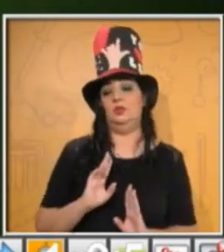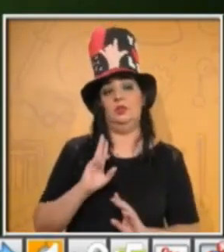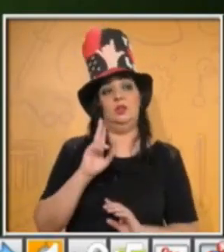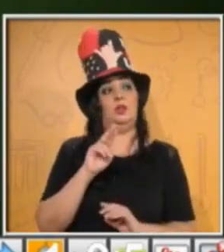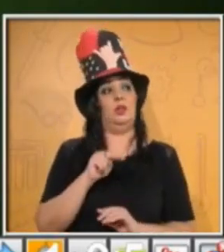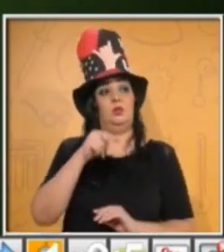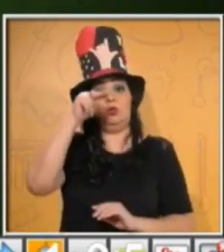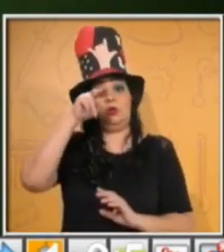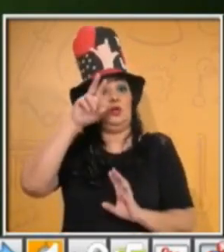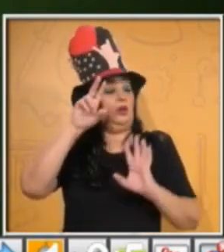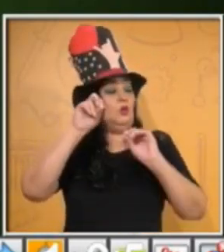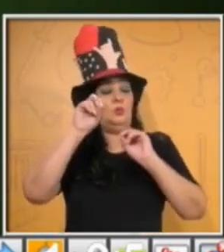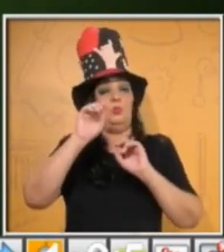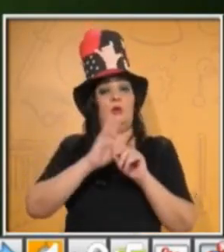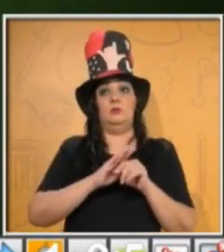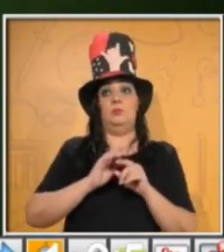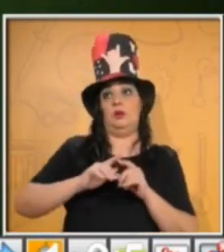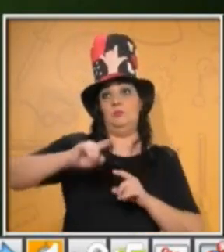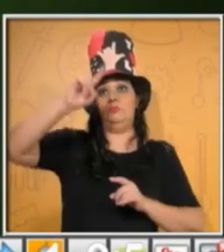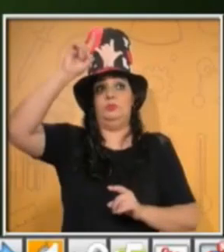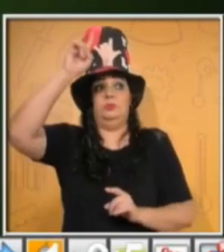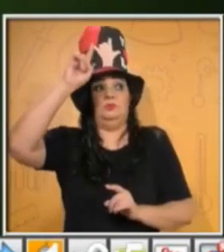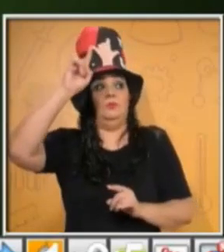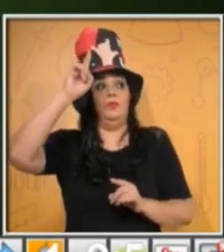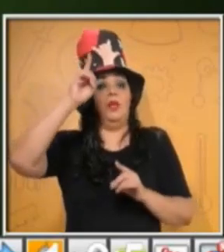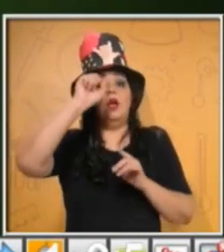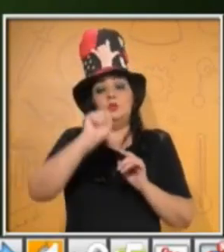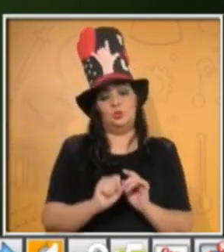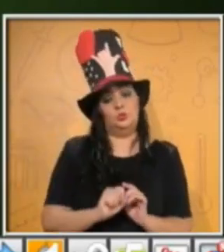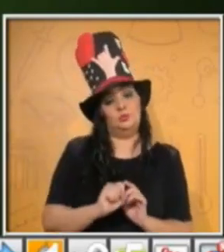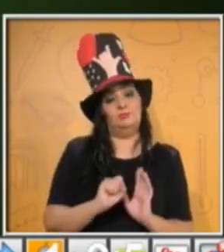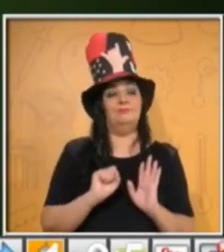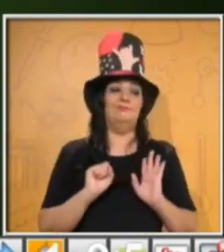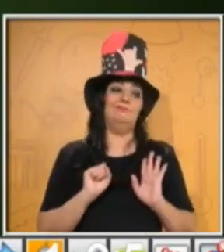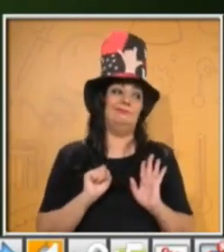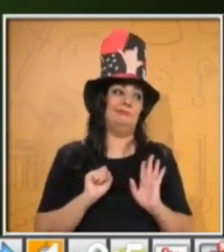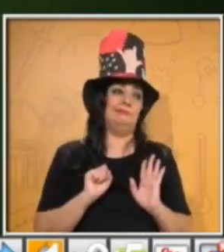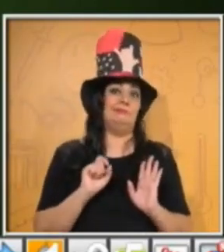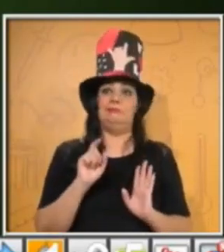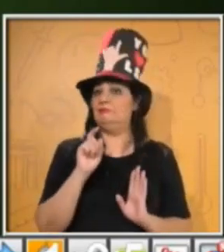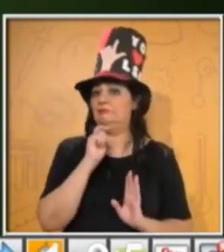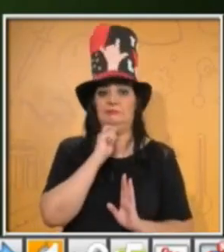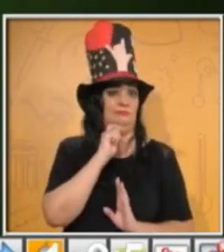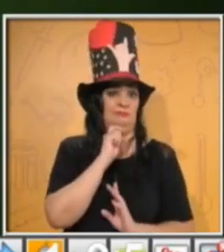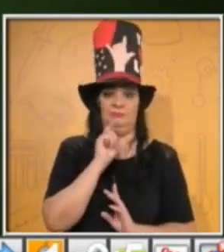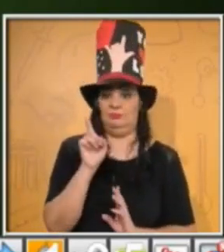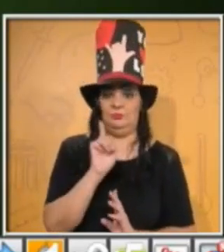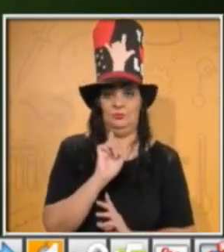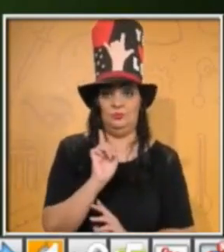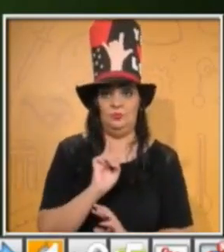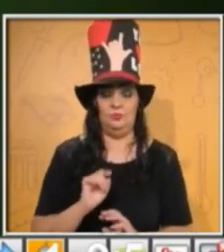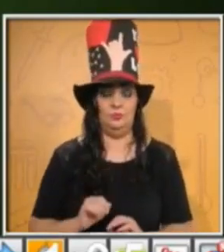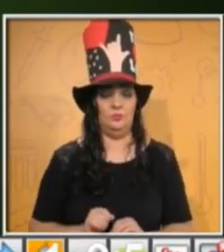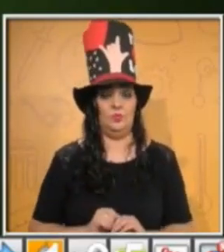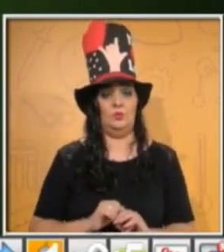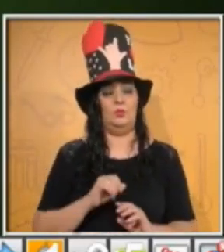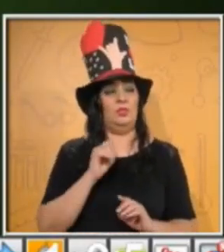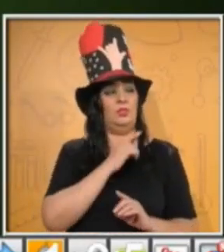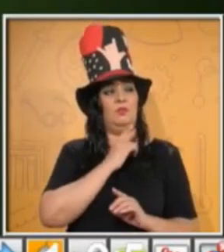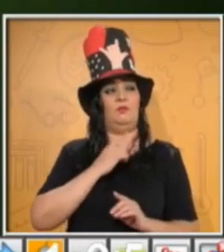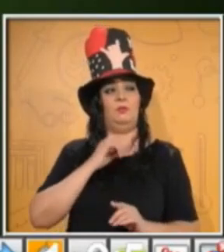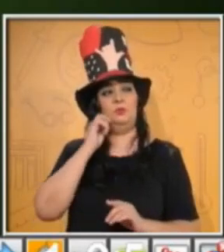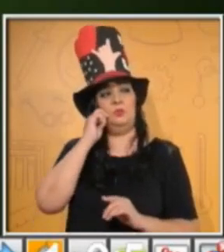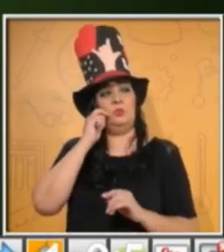maestro, porque estaríamos avanzando hacia arriba. Así es. ¿Y al sur? Pues creo que tampoco, ¿verdad? Hay que ubicarlo, cuál es el punto.